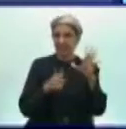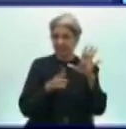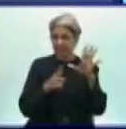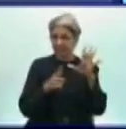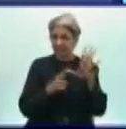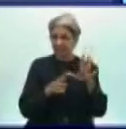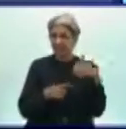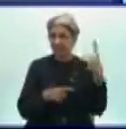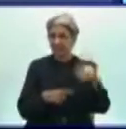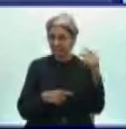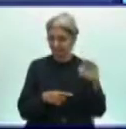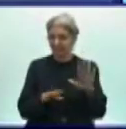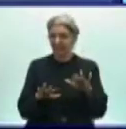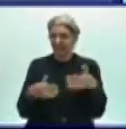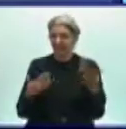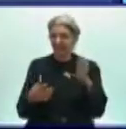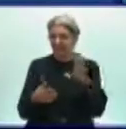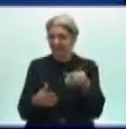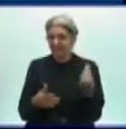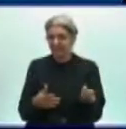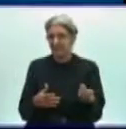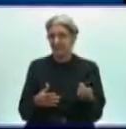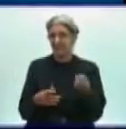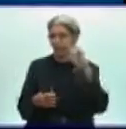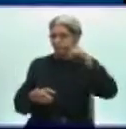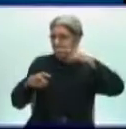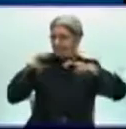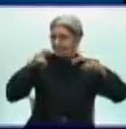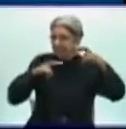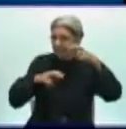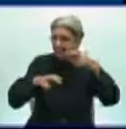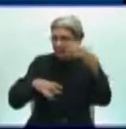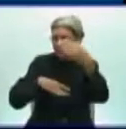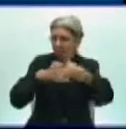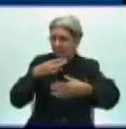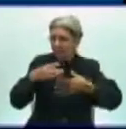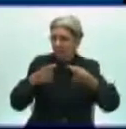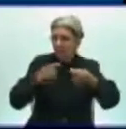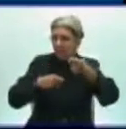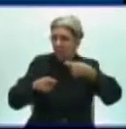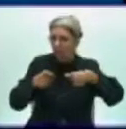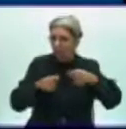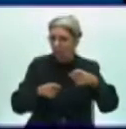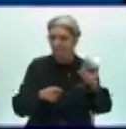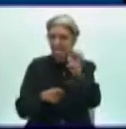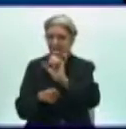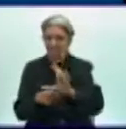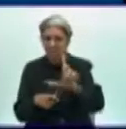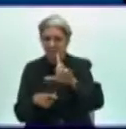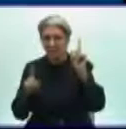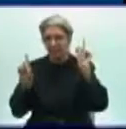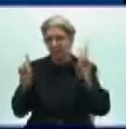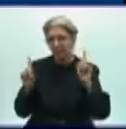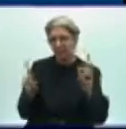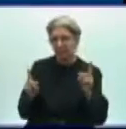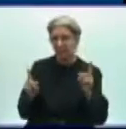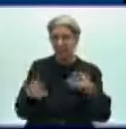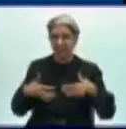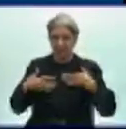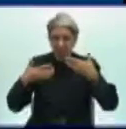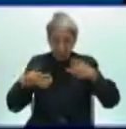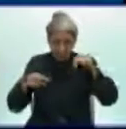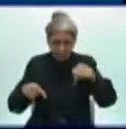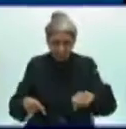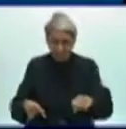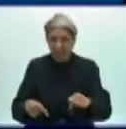sistematización de esta región dice lo siguiente: investiga sobre los problemas económicos, sociales y políticos actuales de